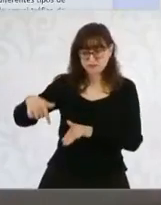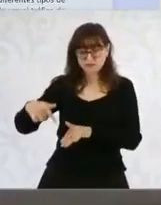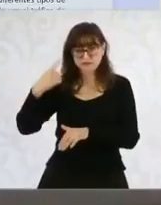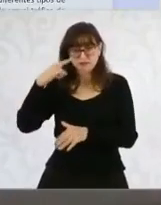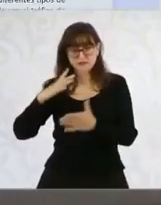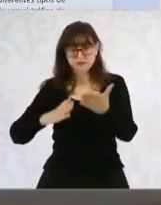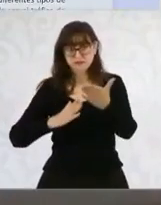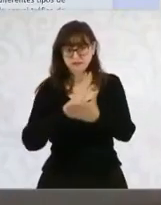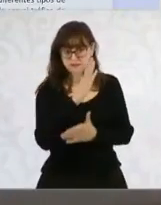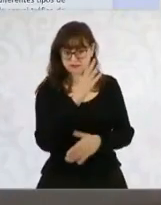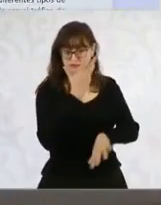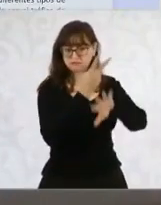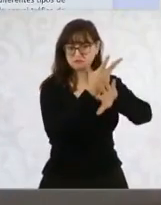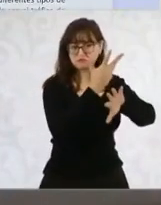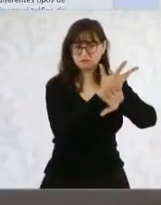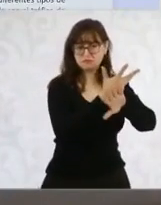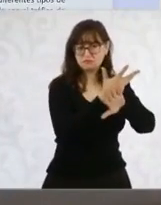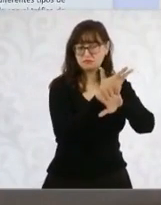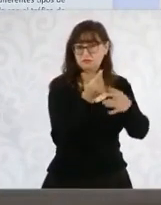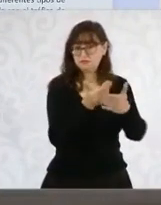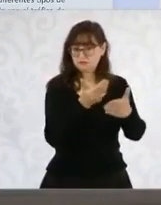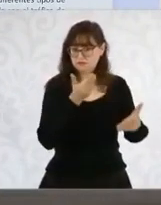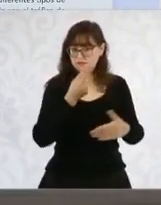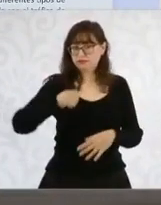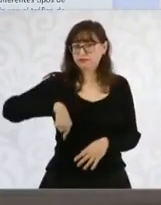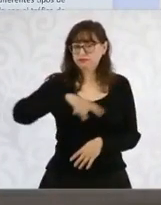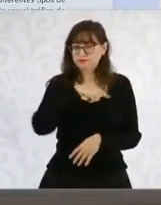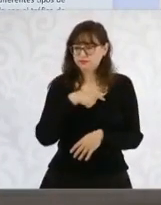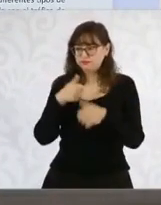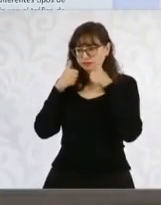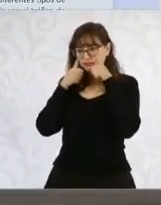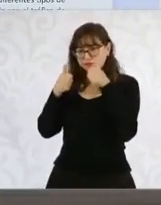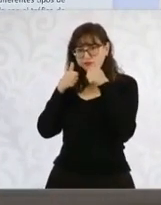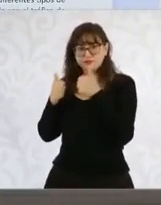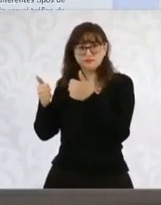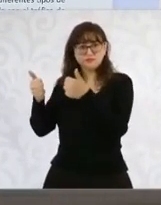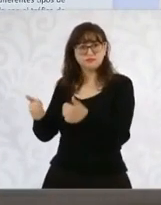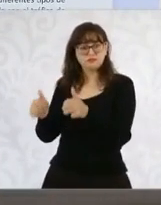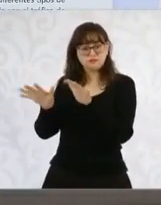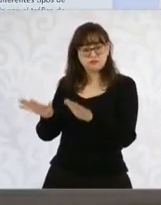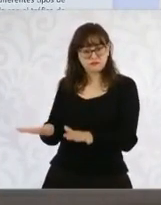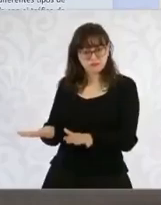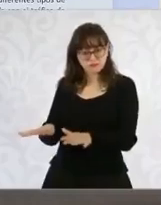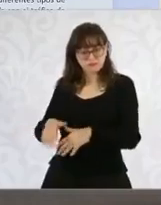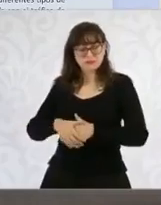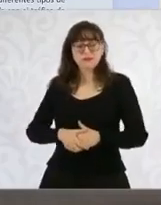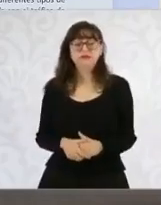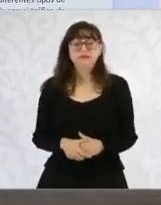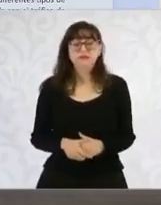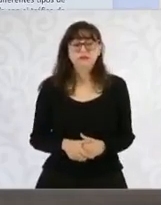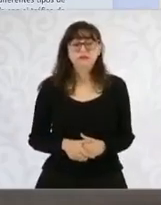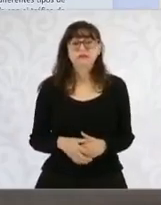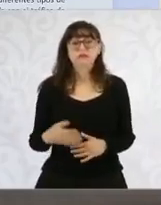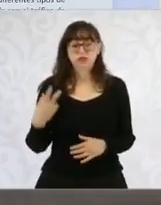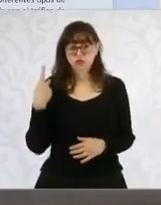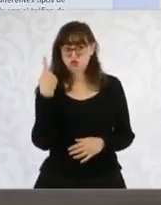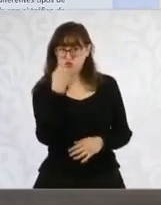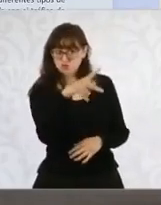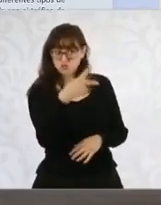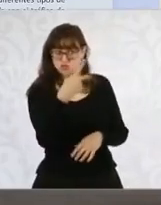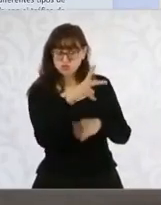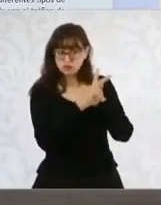América como resultado y de acuerdo con la cifras de la patrulla fronteriza y de aduanas de su